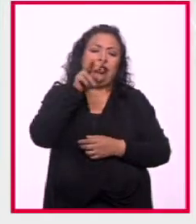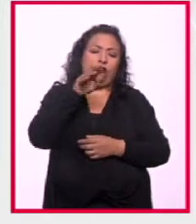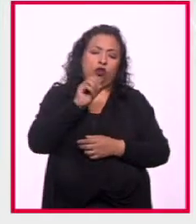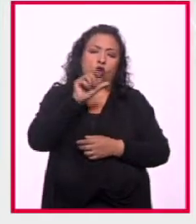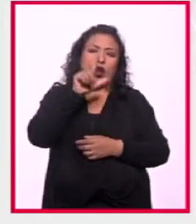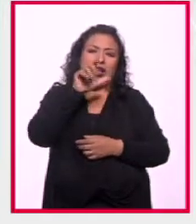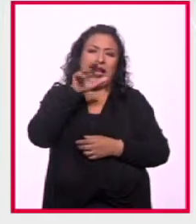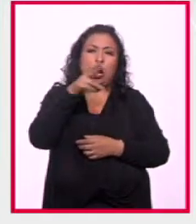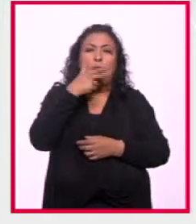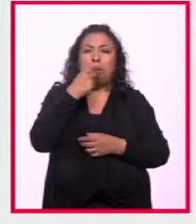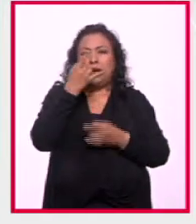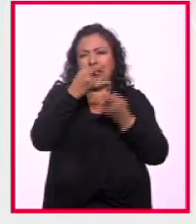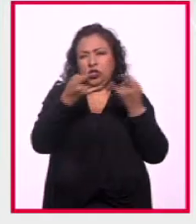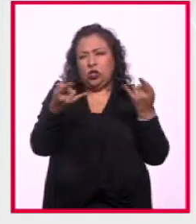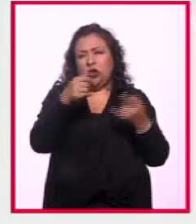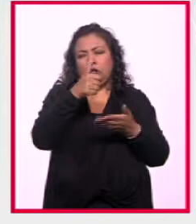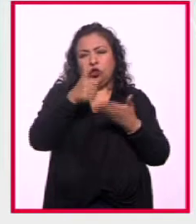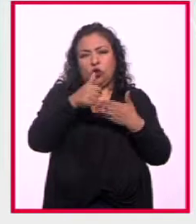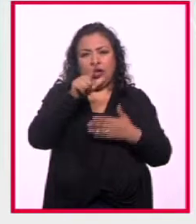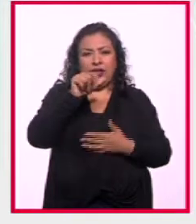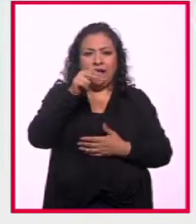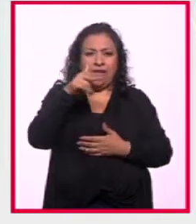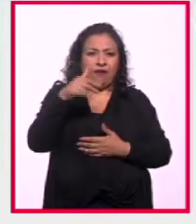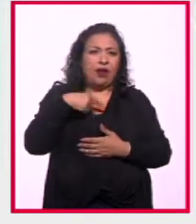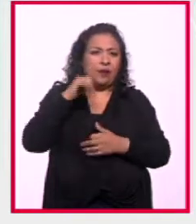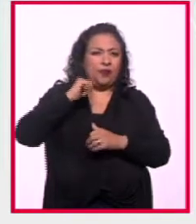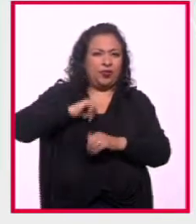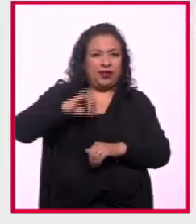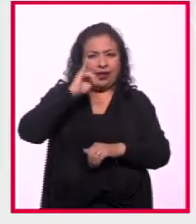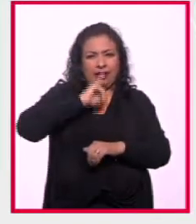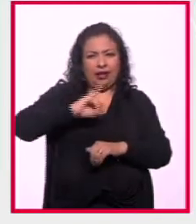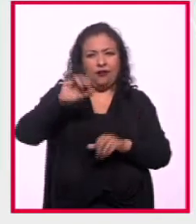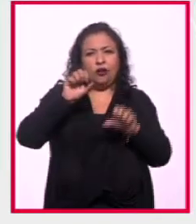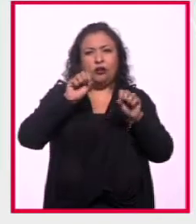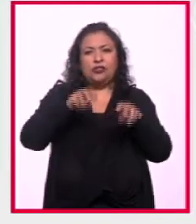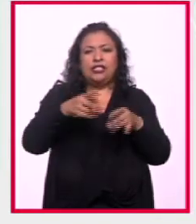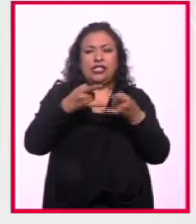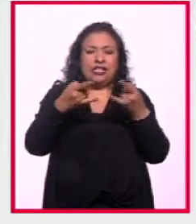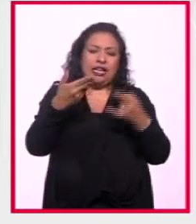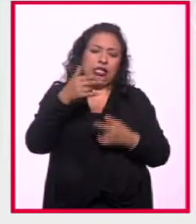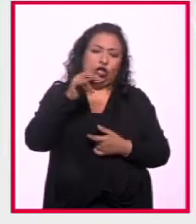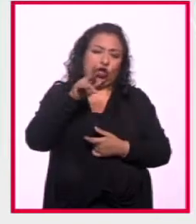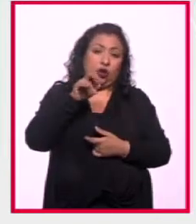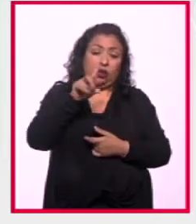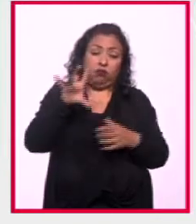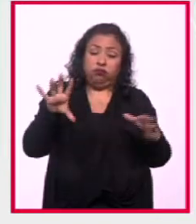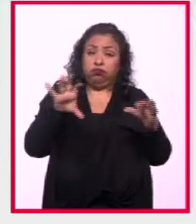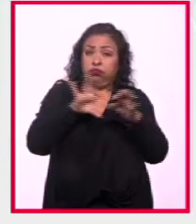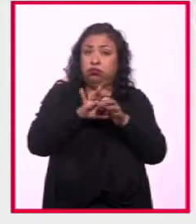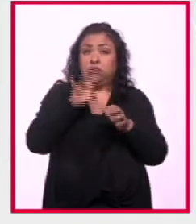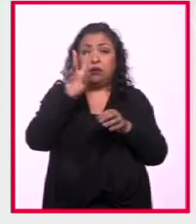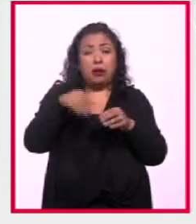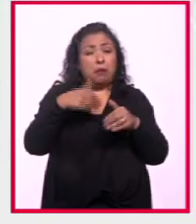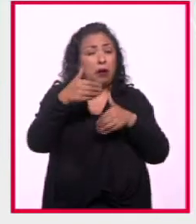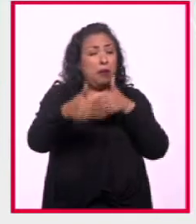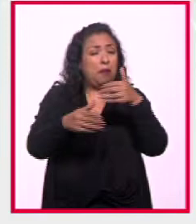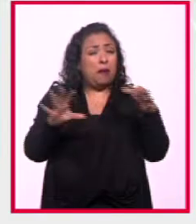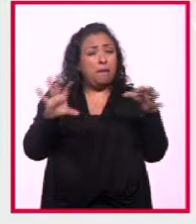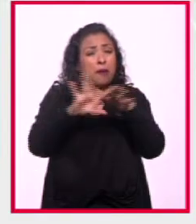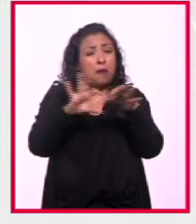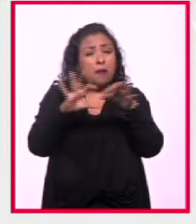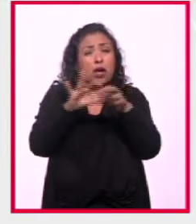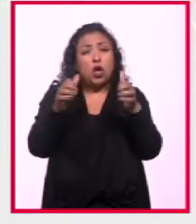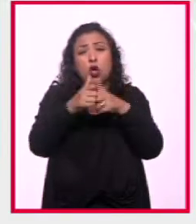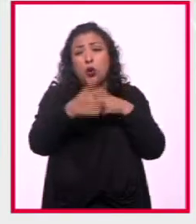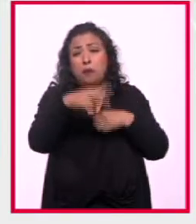de de la ciudad al jefe de la oficina del historiador que ha tenido una vinculación permanente con